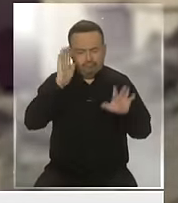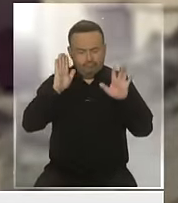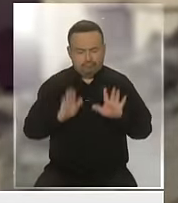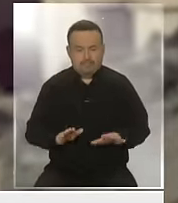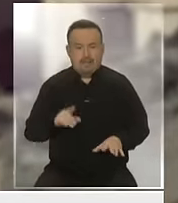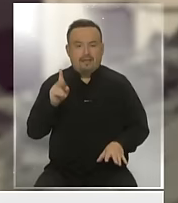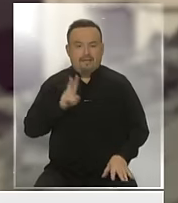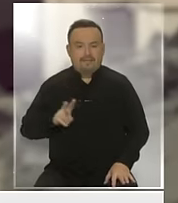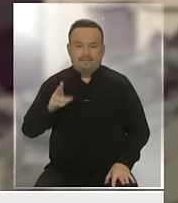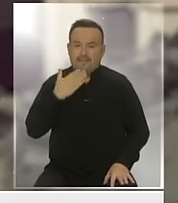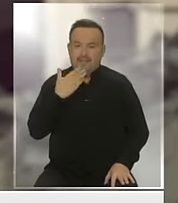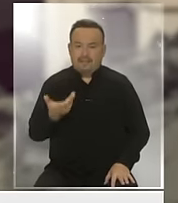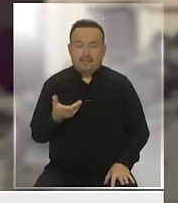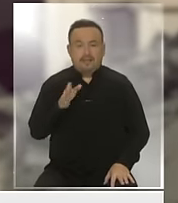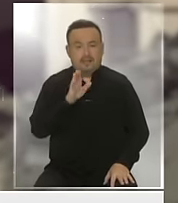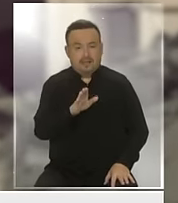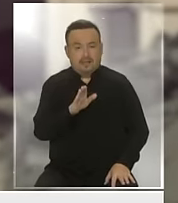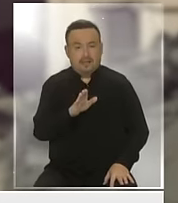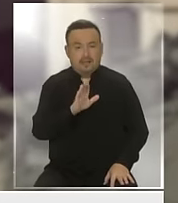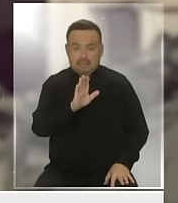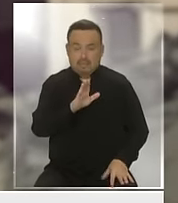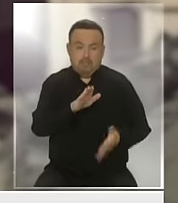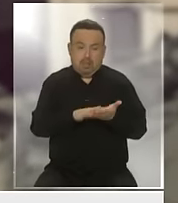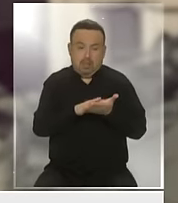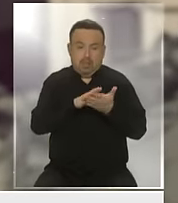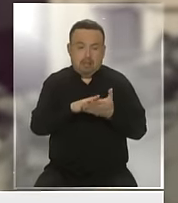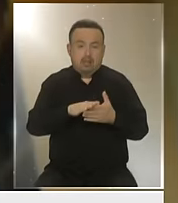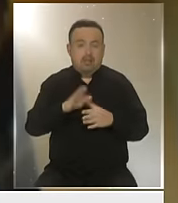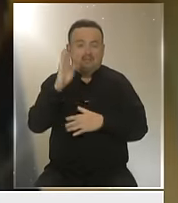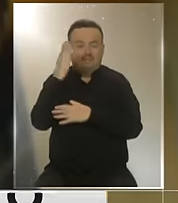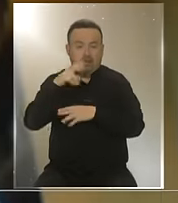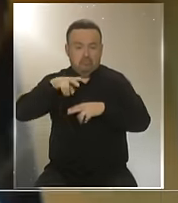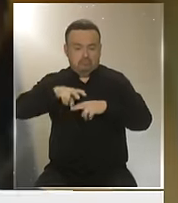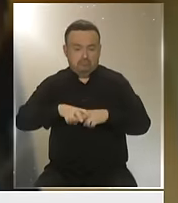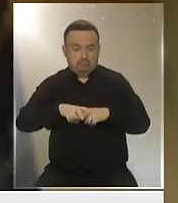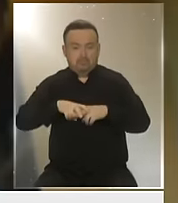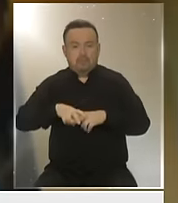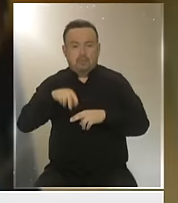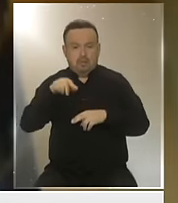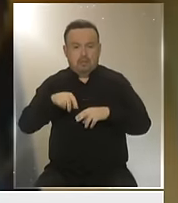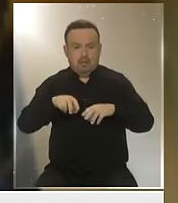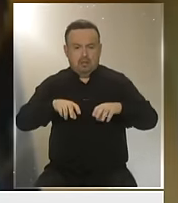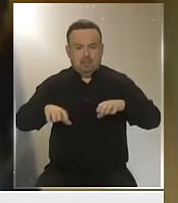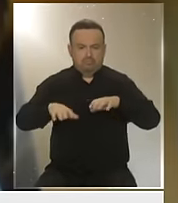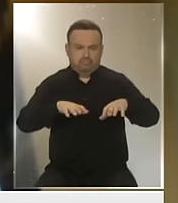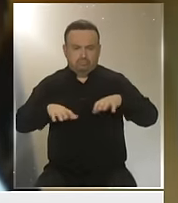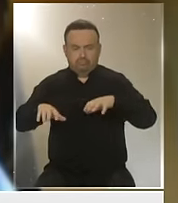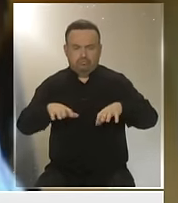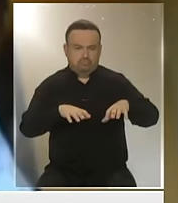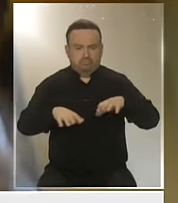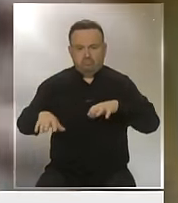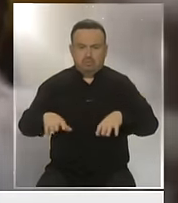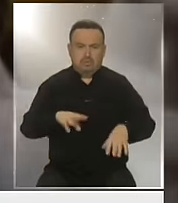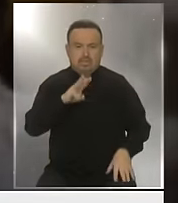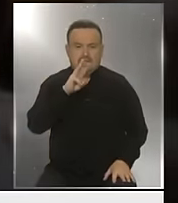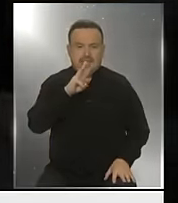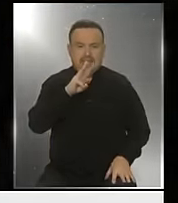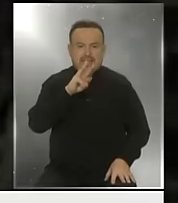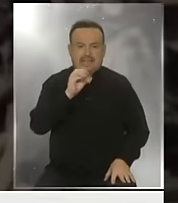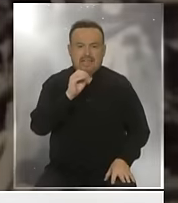los valdivianos. Si usted hubiese estado en Valdivia, sentado en un banco de plaza, ese banco se abría, como toda la ciudad, se mueve 30